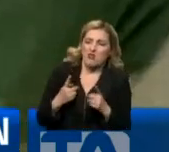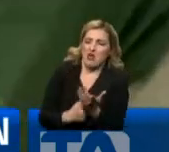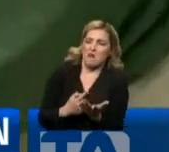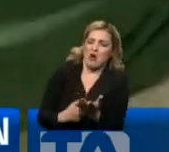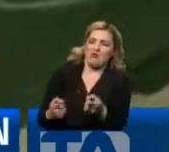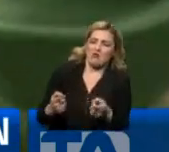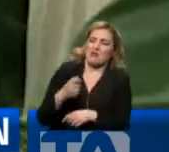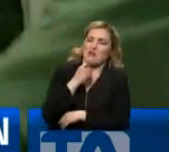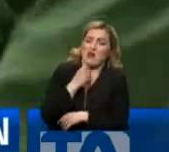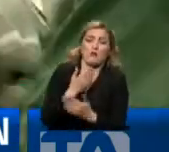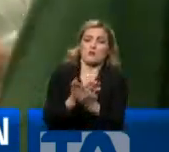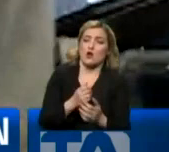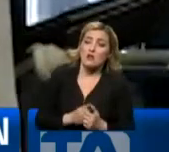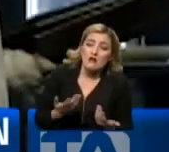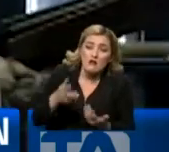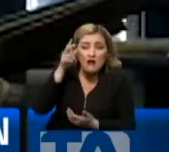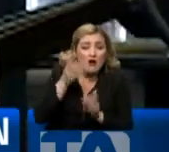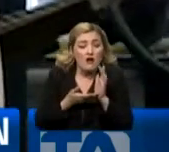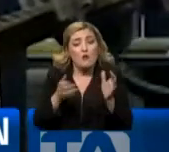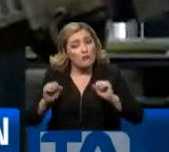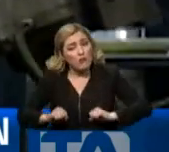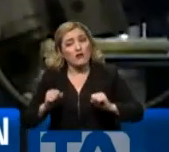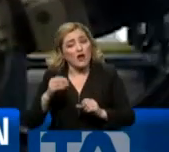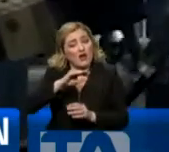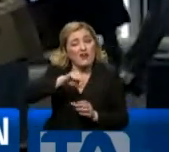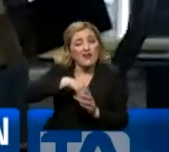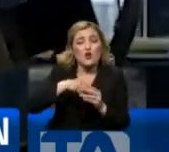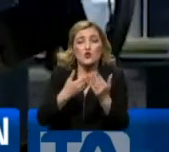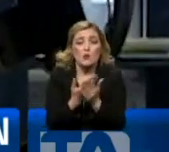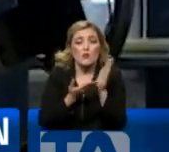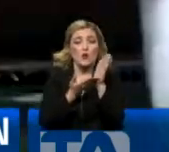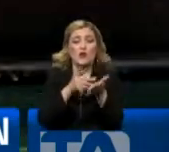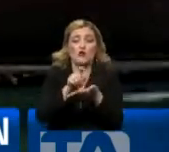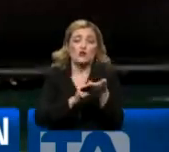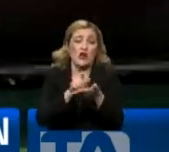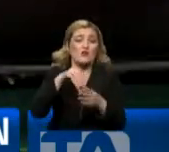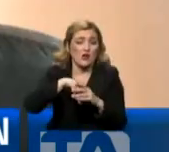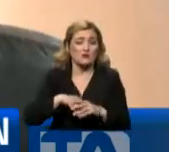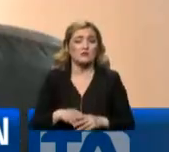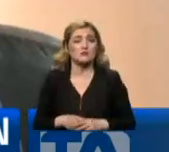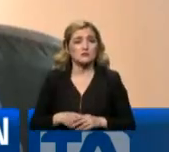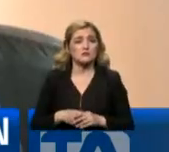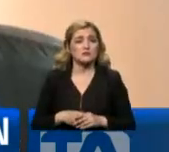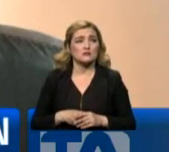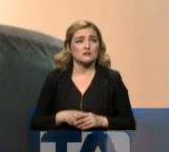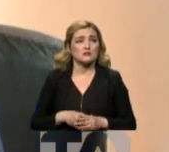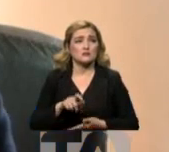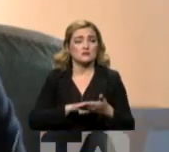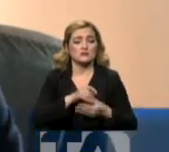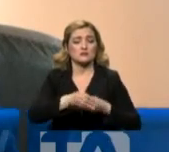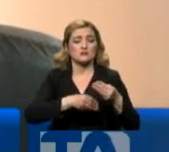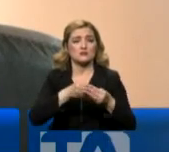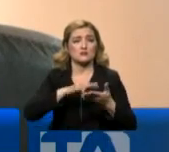Allí han hecho sus propuestas y creen que, por ejemplo, se debe incluir las nuevas modalidades de contratación. El contrato de inversión